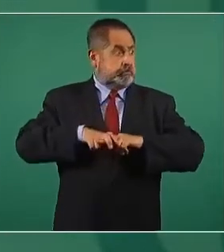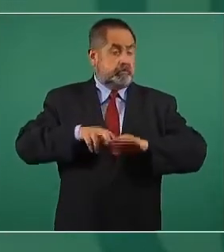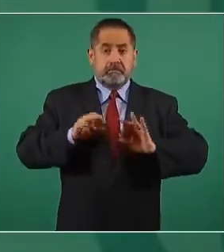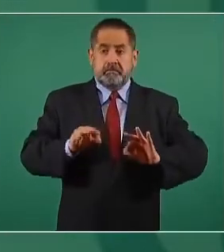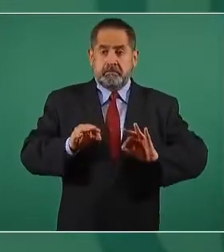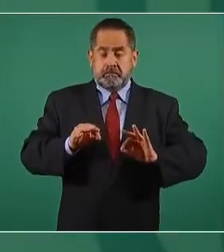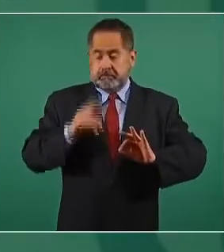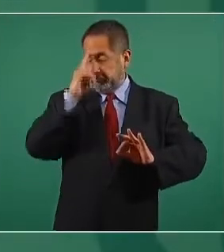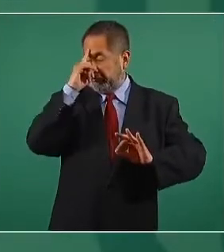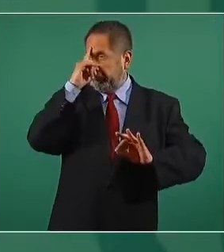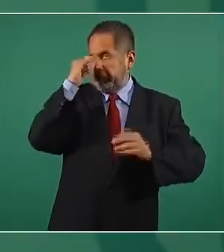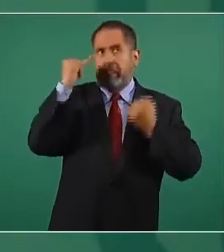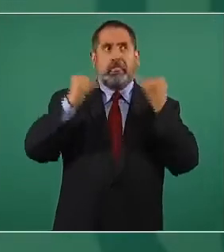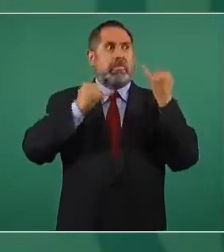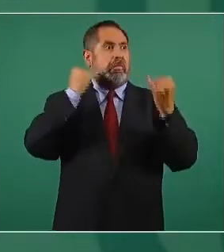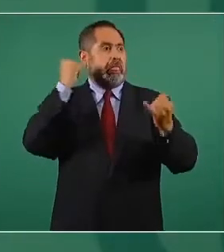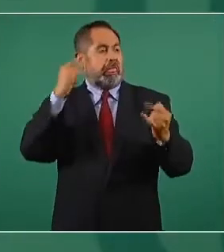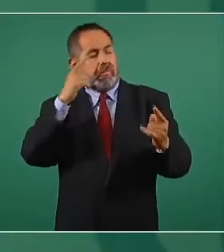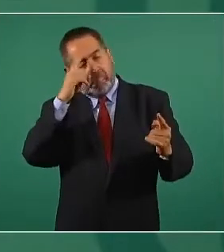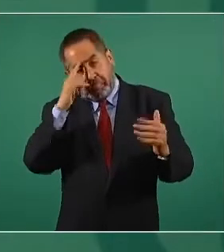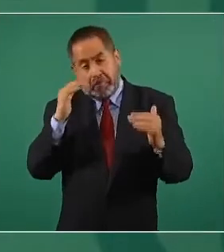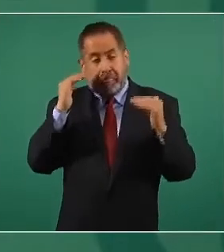y se marea.